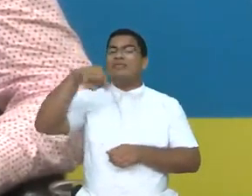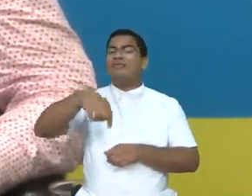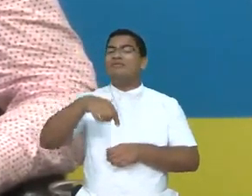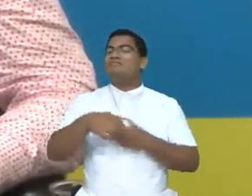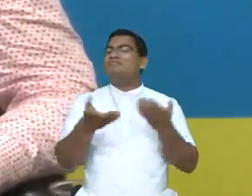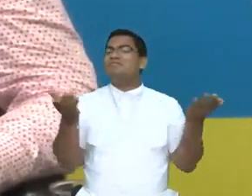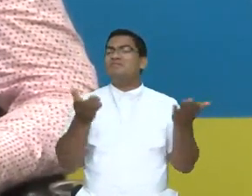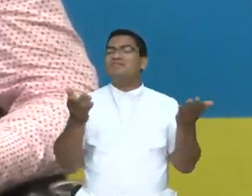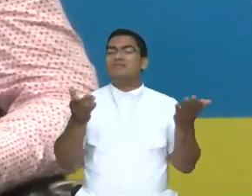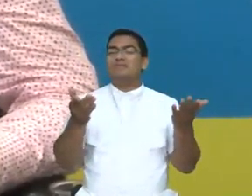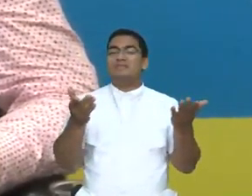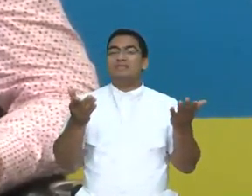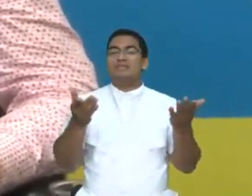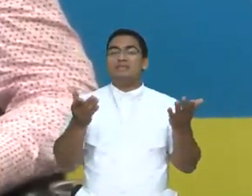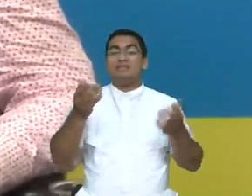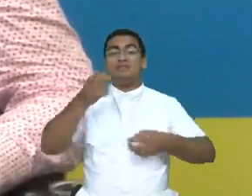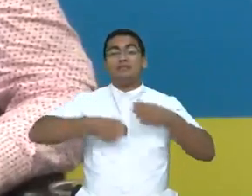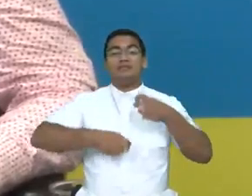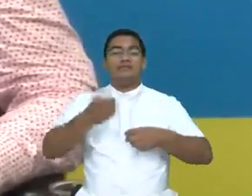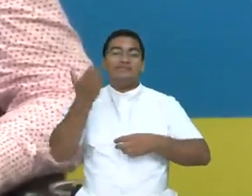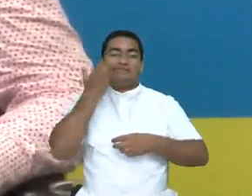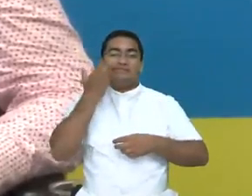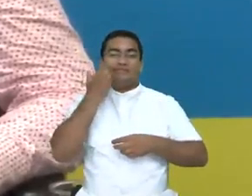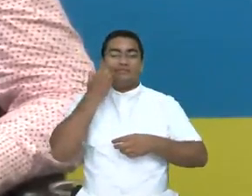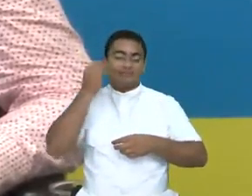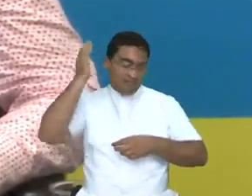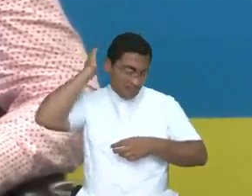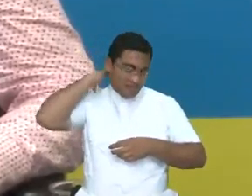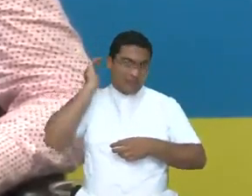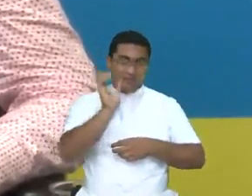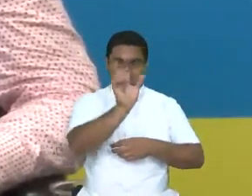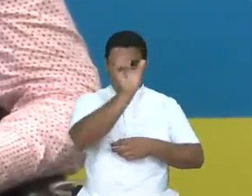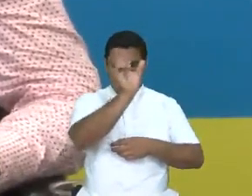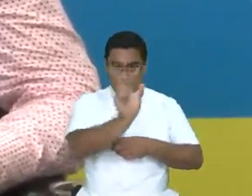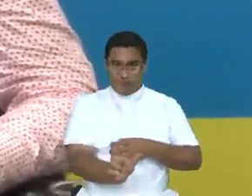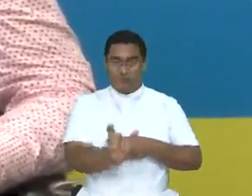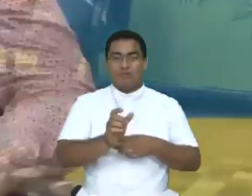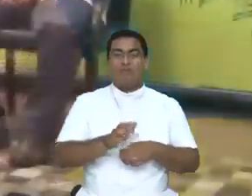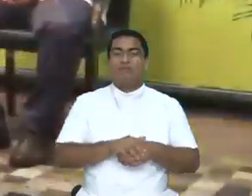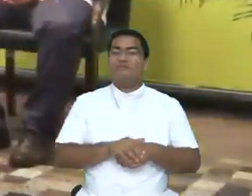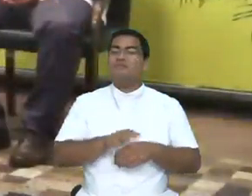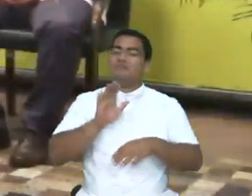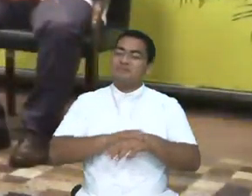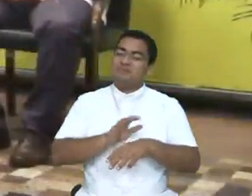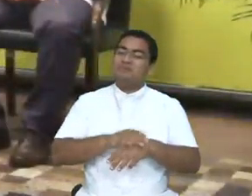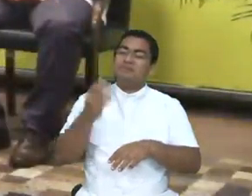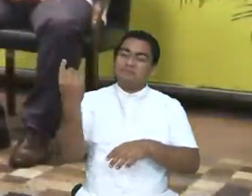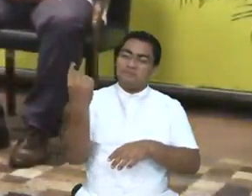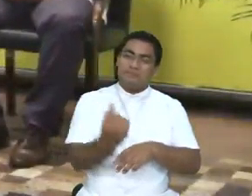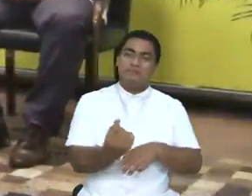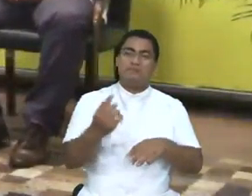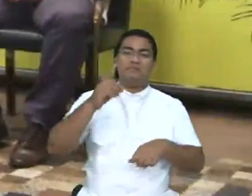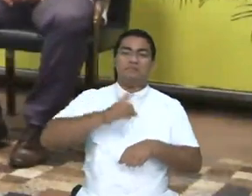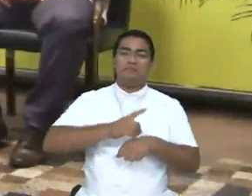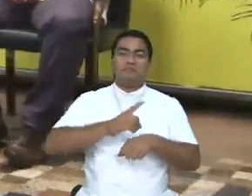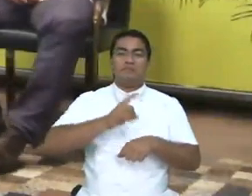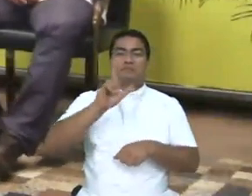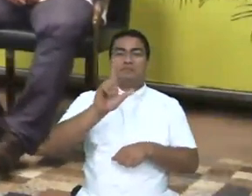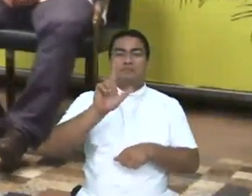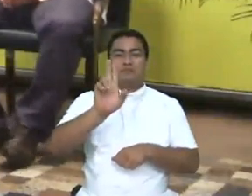las lesiones y enfermedades de la columna vertebral. Tenemos como invitado al doctor Luis